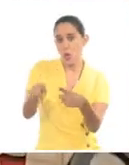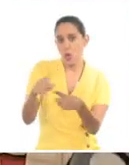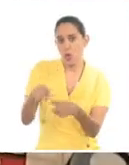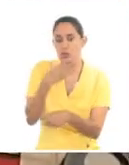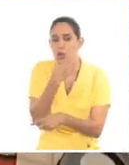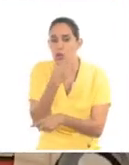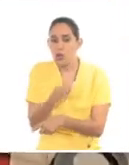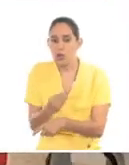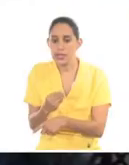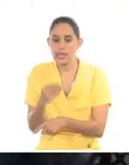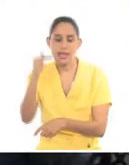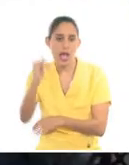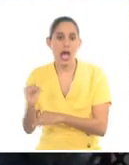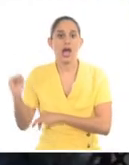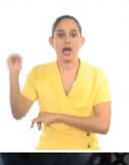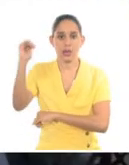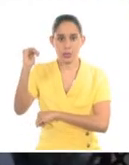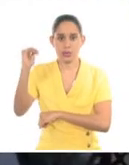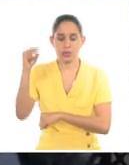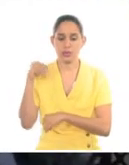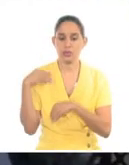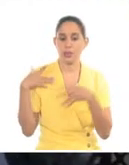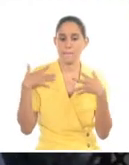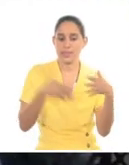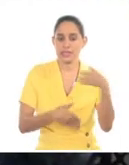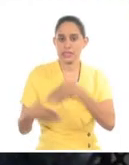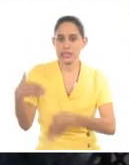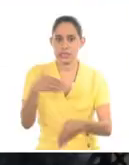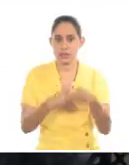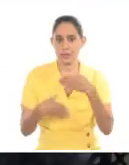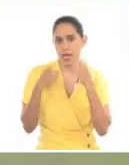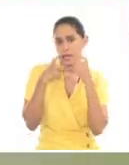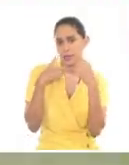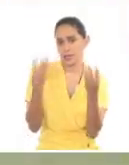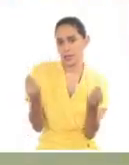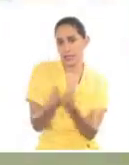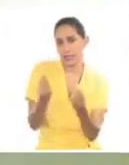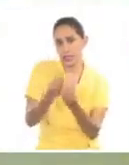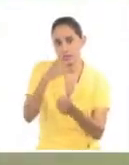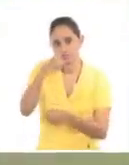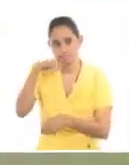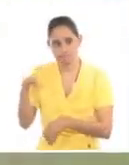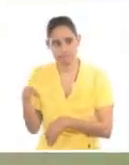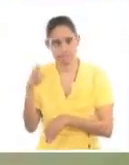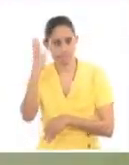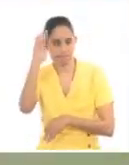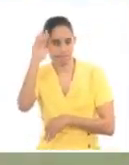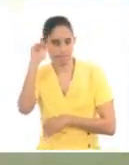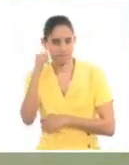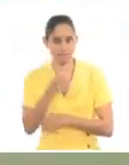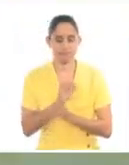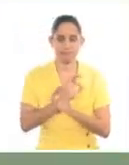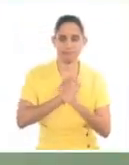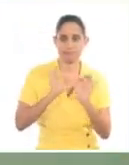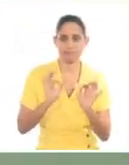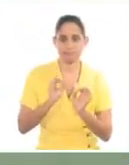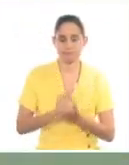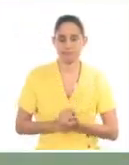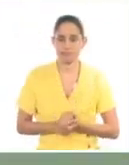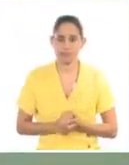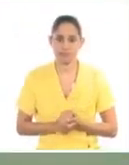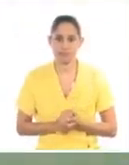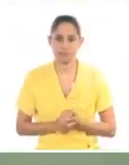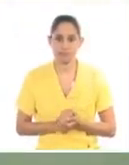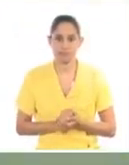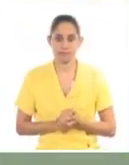y adultos y a los niños acompañados de sus padres. Para el que Dios va a ser, patriota